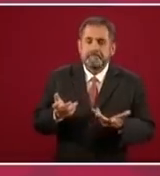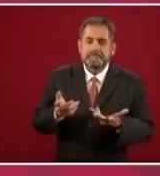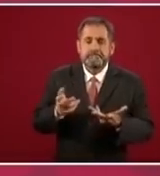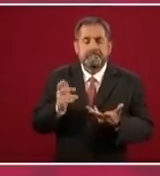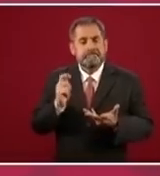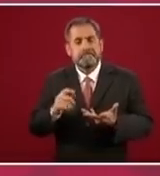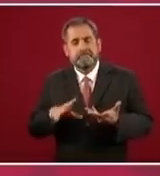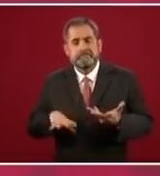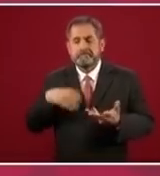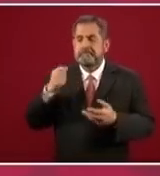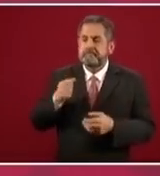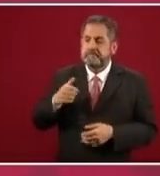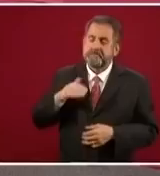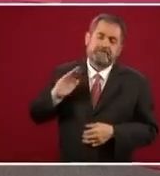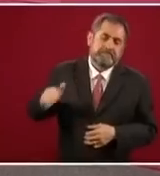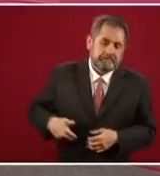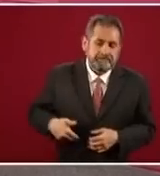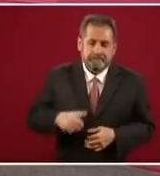haya heridos.